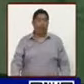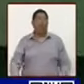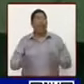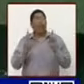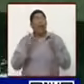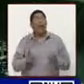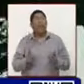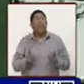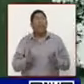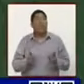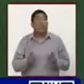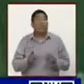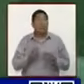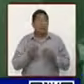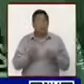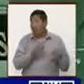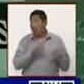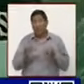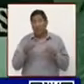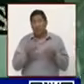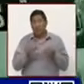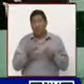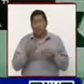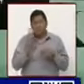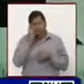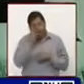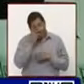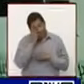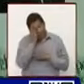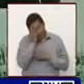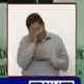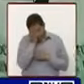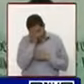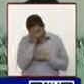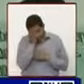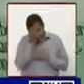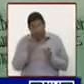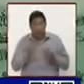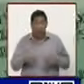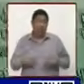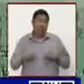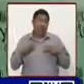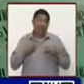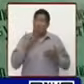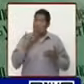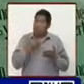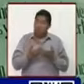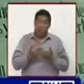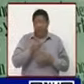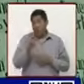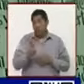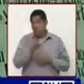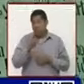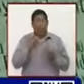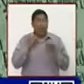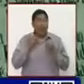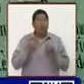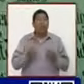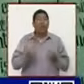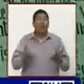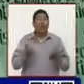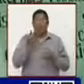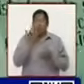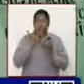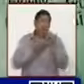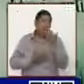Así como una jornada bien empleada produce un dulce sueño, así una vida bien usada causa una